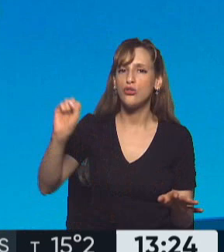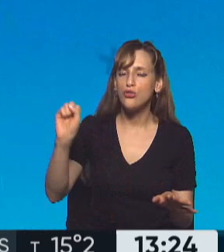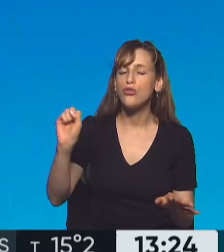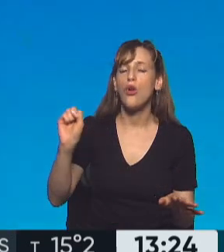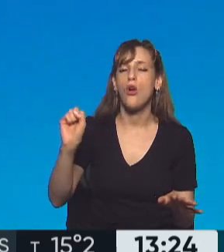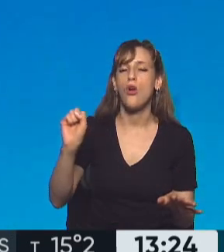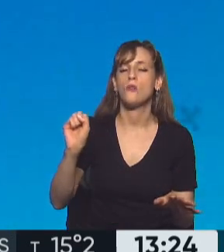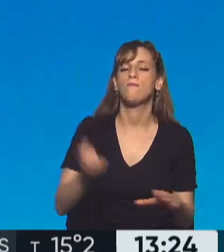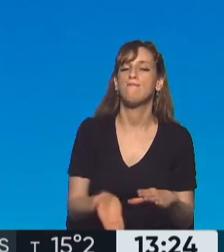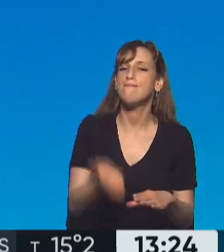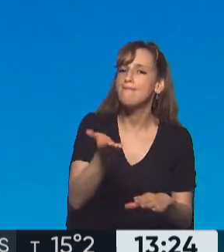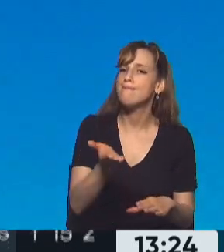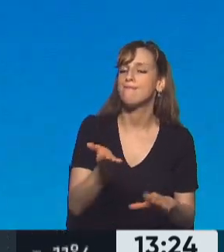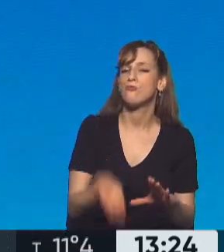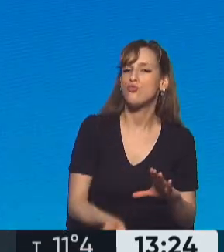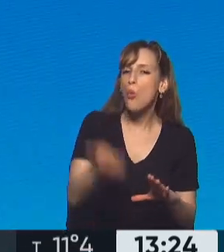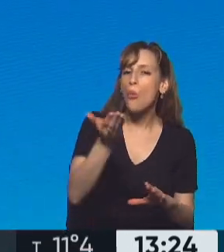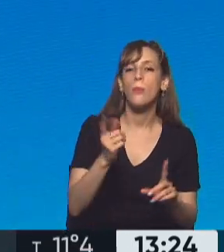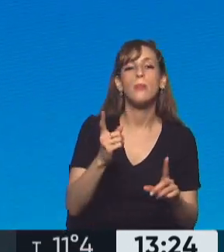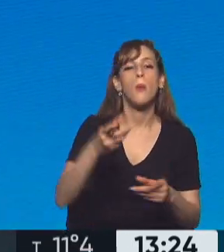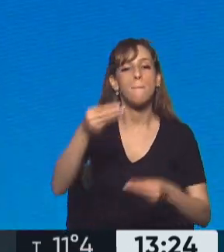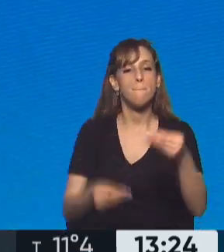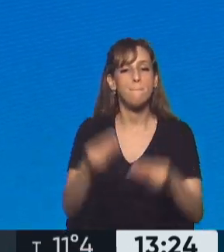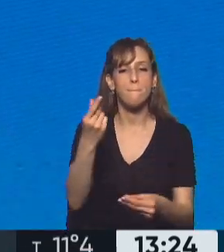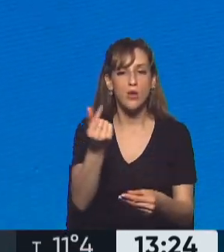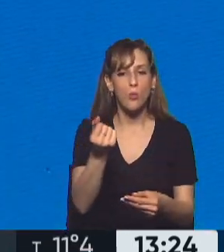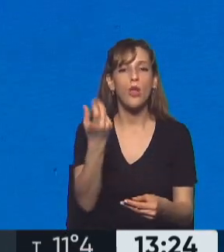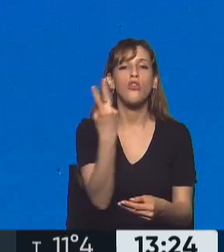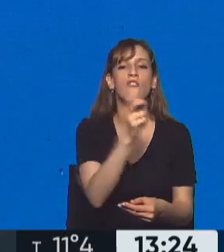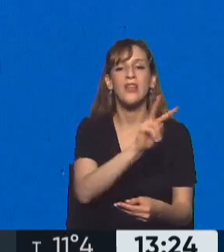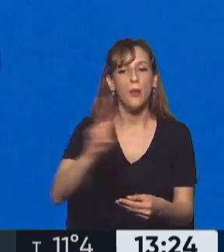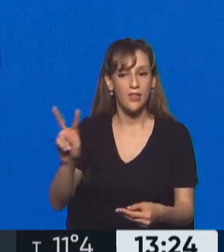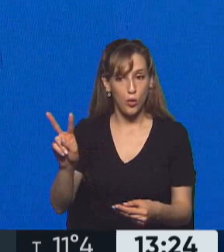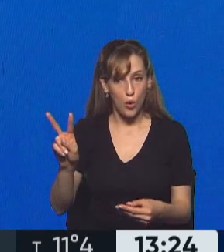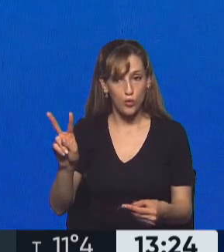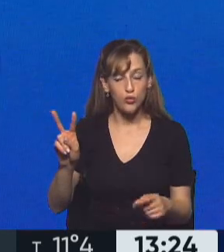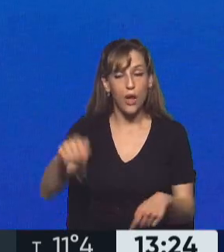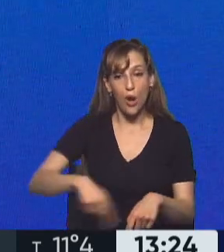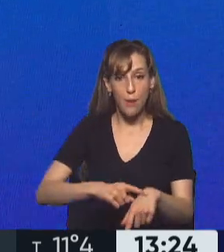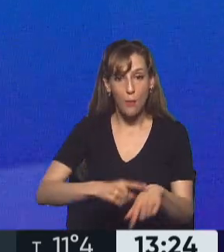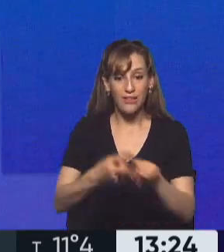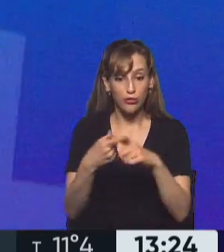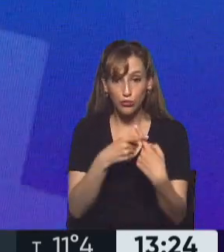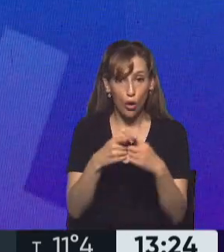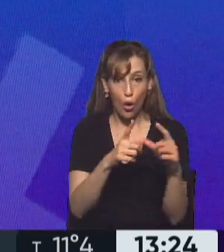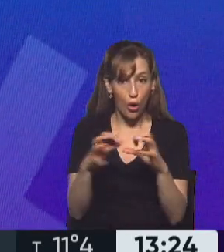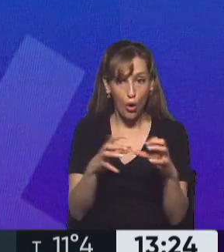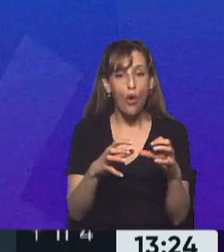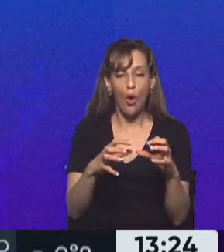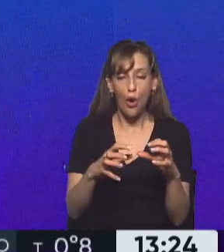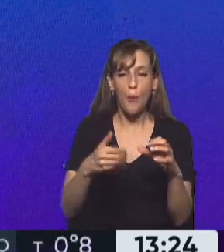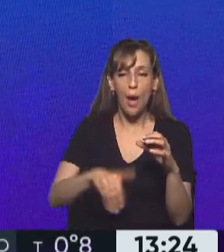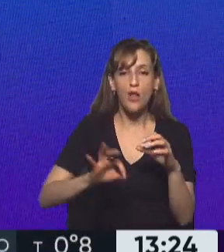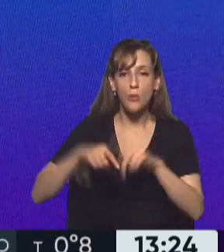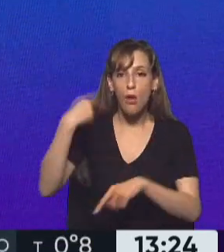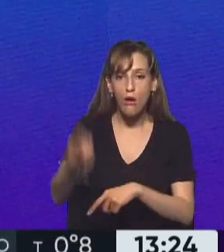meta prevista. El presupuesto 2022 que se está discutiendo en este momento prevé un descenso muy fuerte de la inflación para el año que viene, lo cual